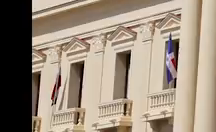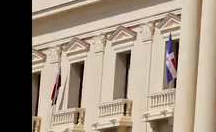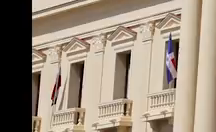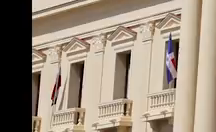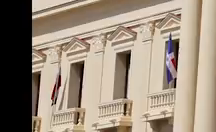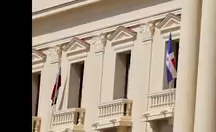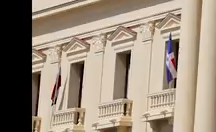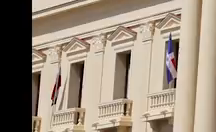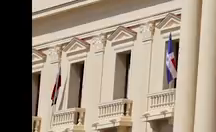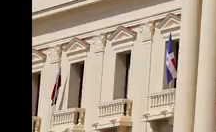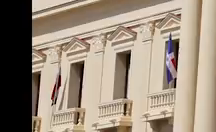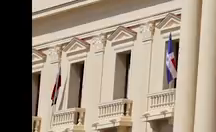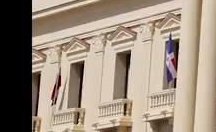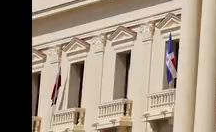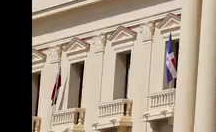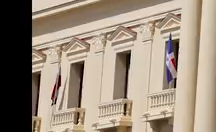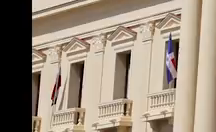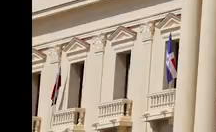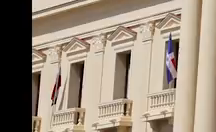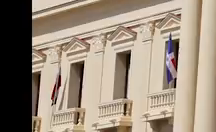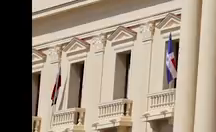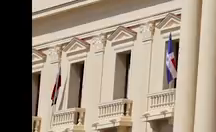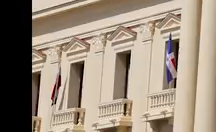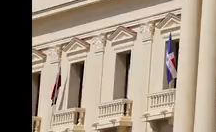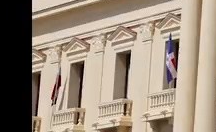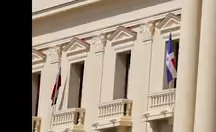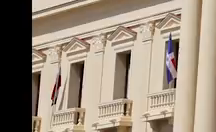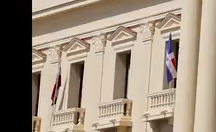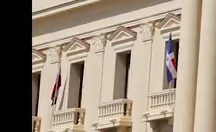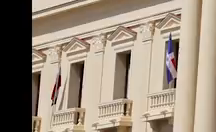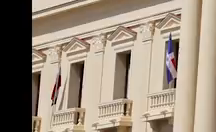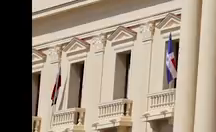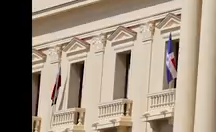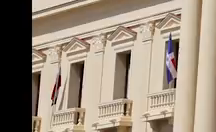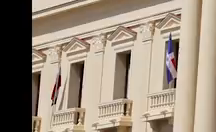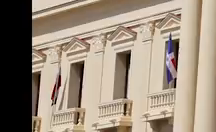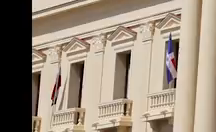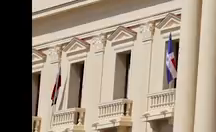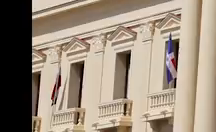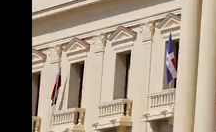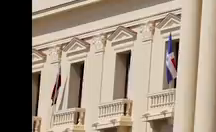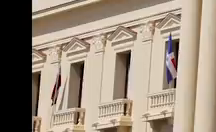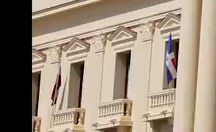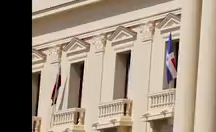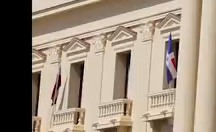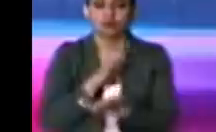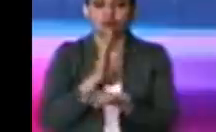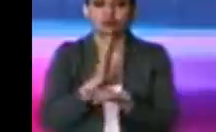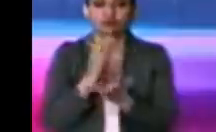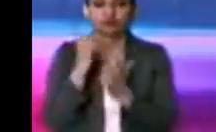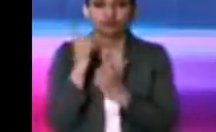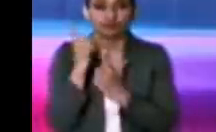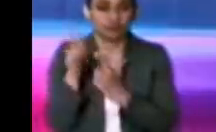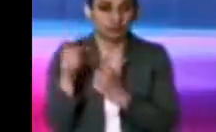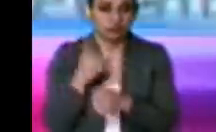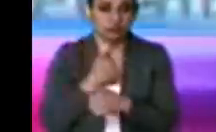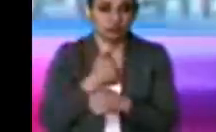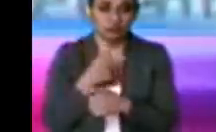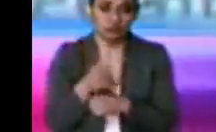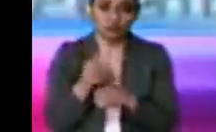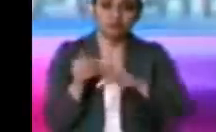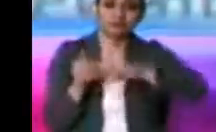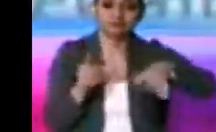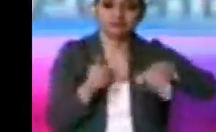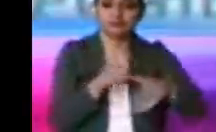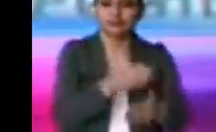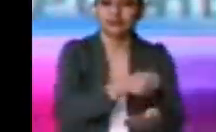Panamá, Paraguay, Perú, República Dominicana, Uruguay y Venezuela. Así que Guayaquil,